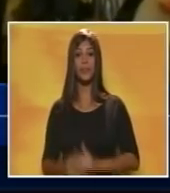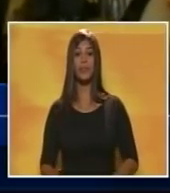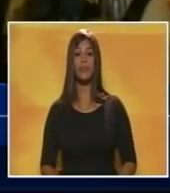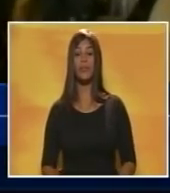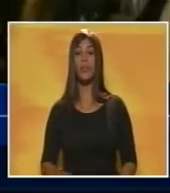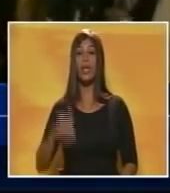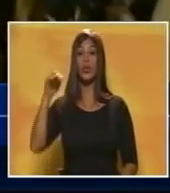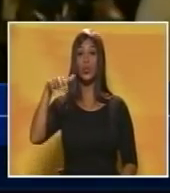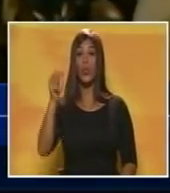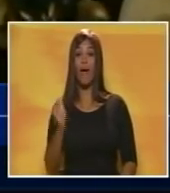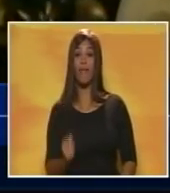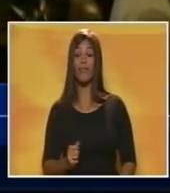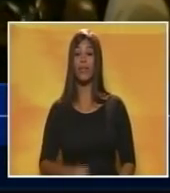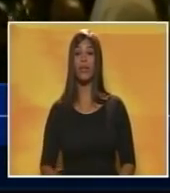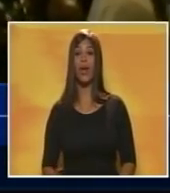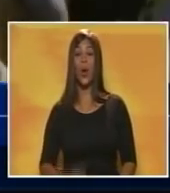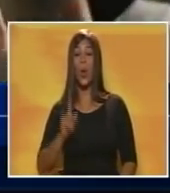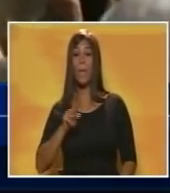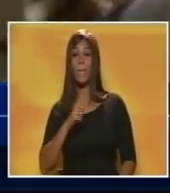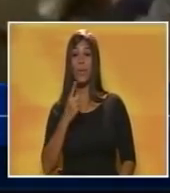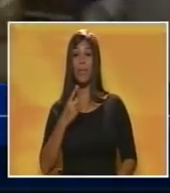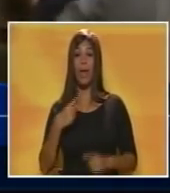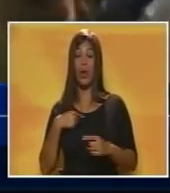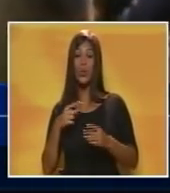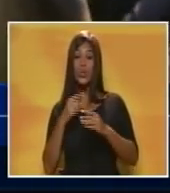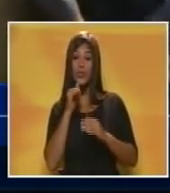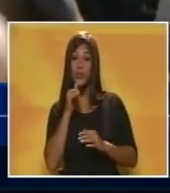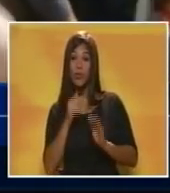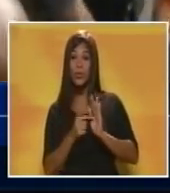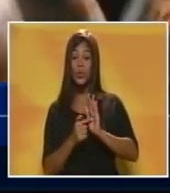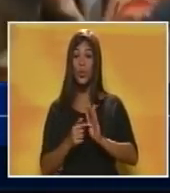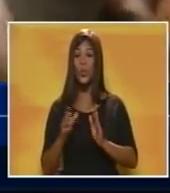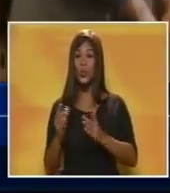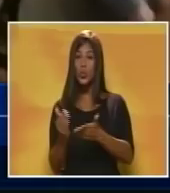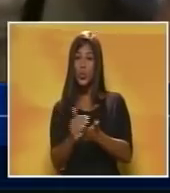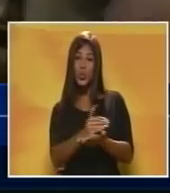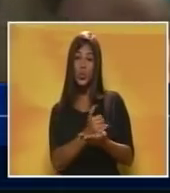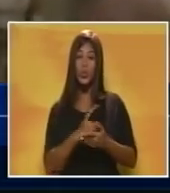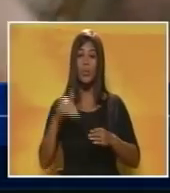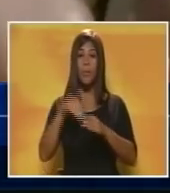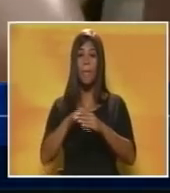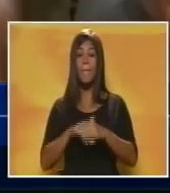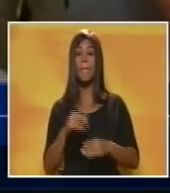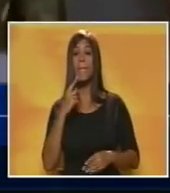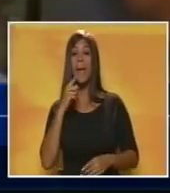Y en Sudáfrica, los primeros datos del recuento electoral apuntan con